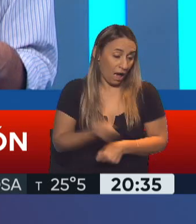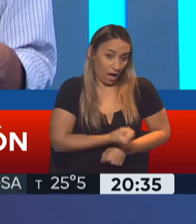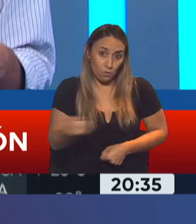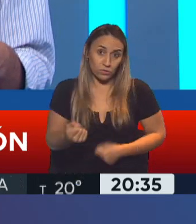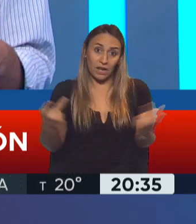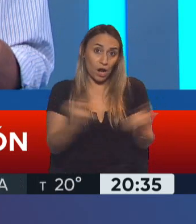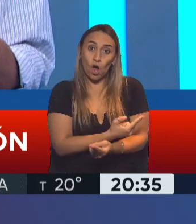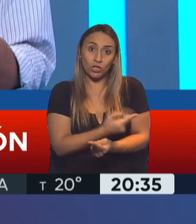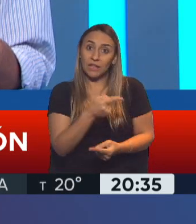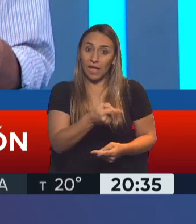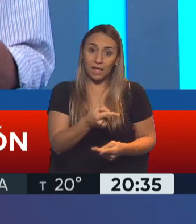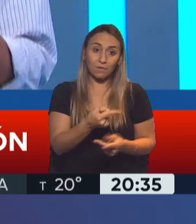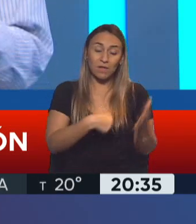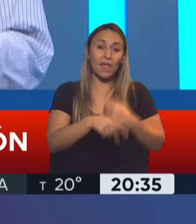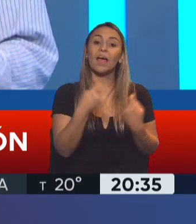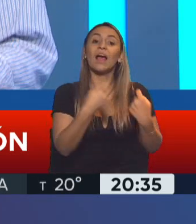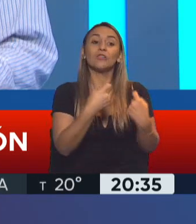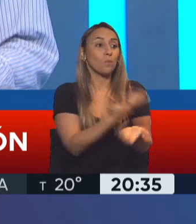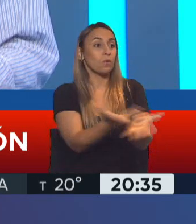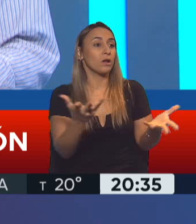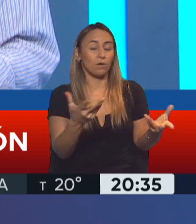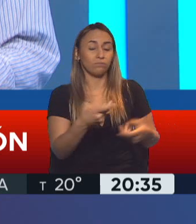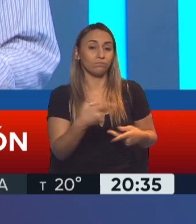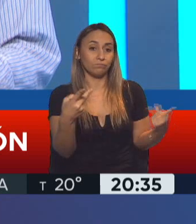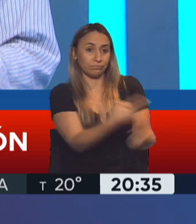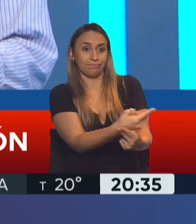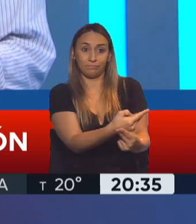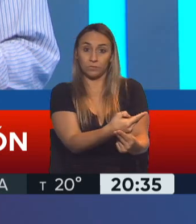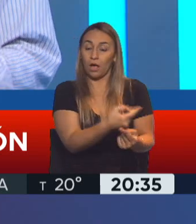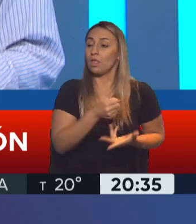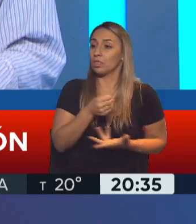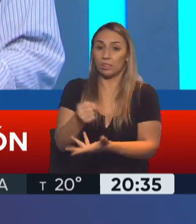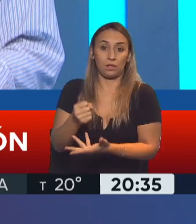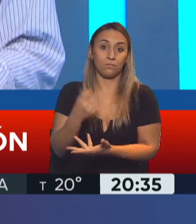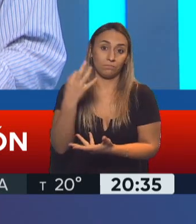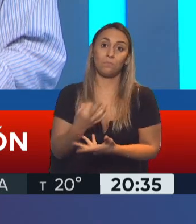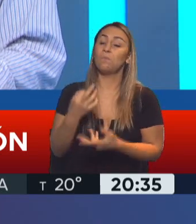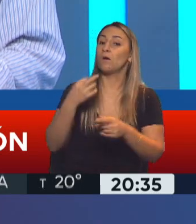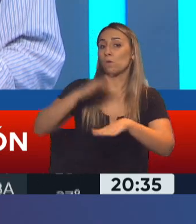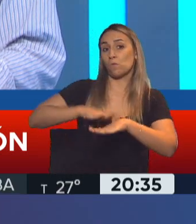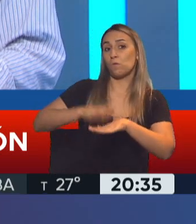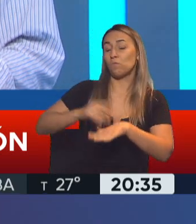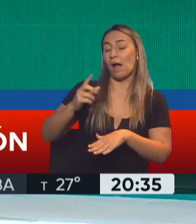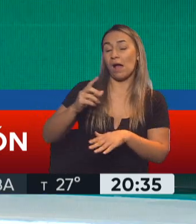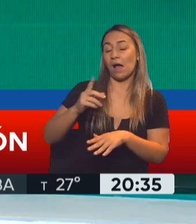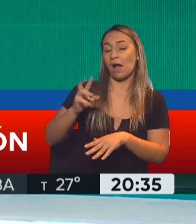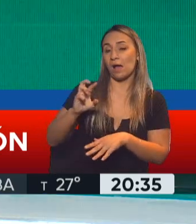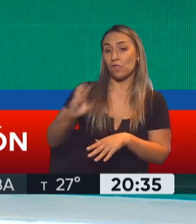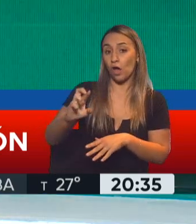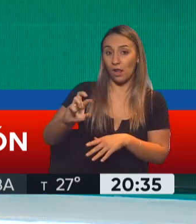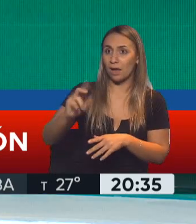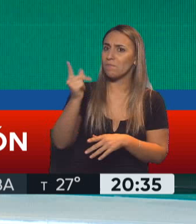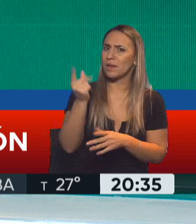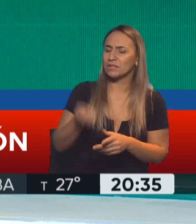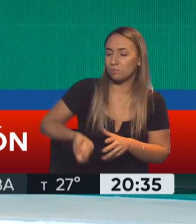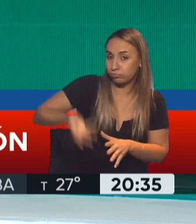por el lado del gasto público vinieron por los saltos del tipo de cambio entonces ahí hay que aprender un manual existe algo que quedó y sonando